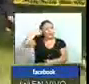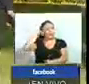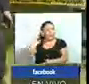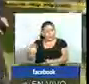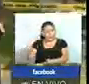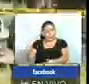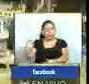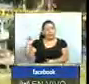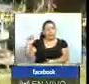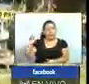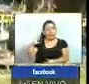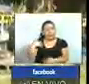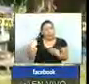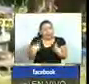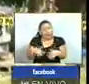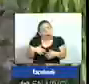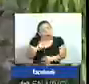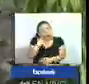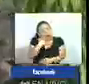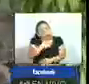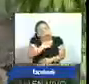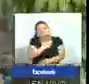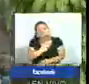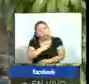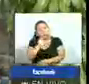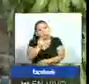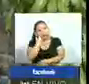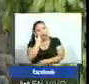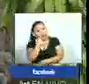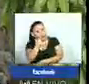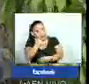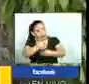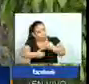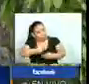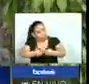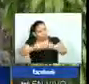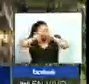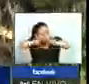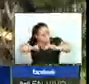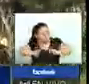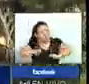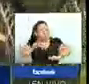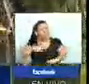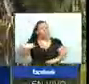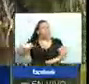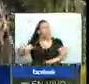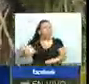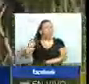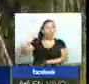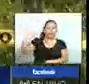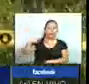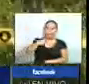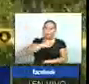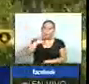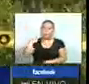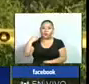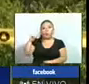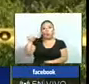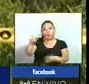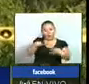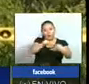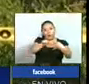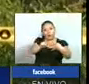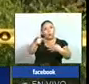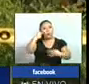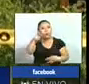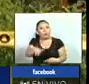conmocionó al país y hasta ahora da las primeras luces de esclarecerlo. El homicidio ocurrió a mediados de julio en la zona conocida como El